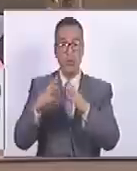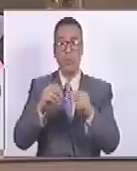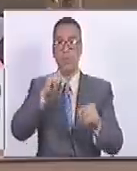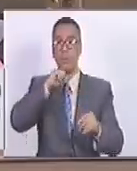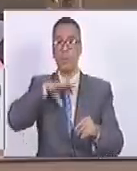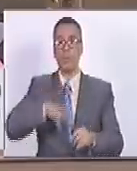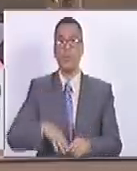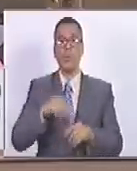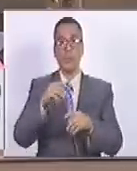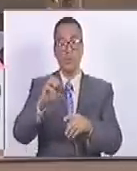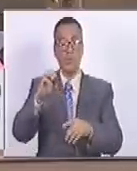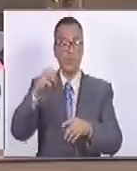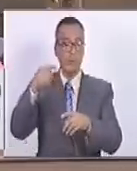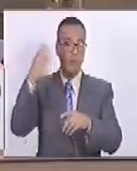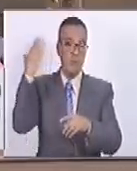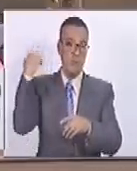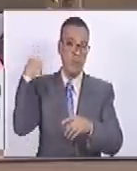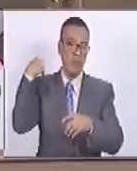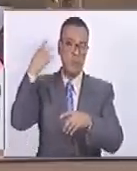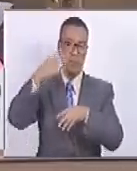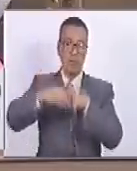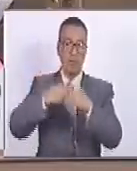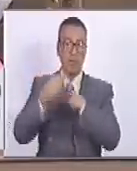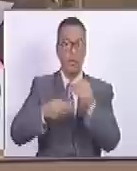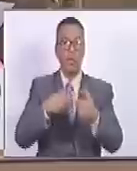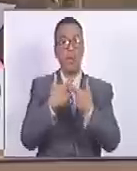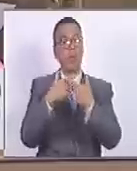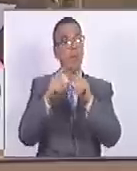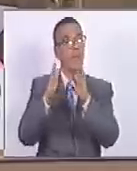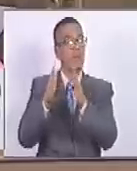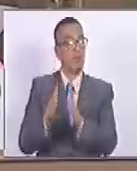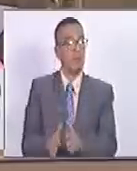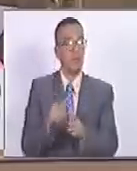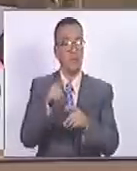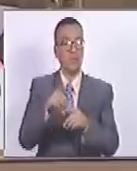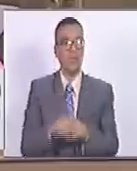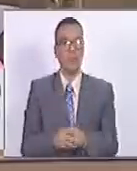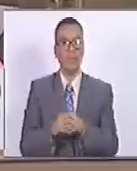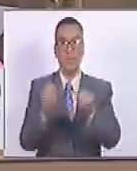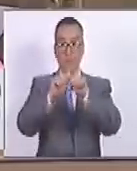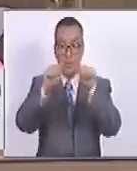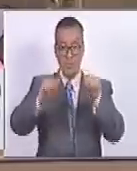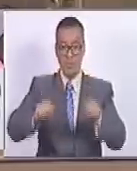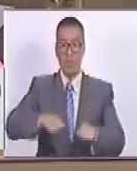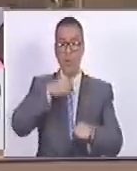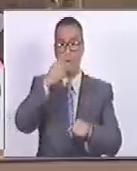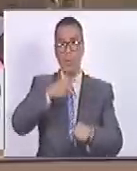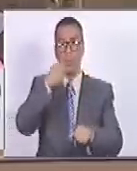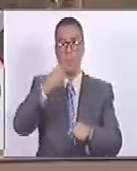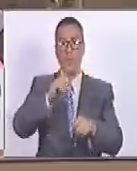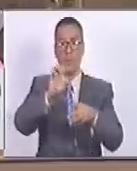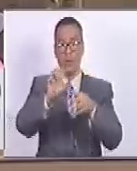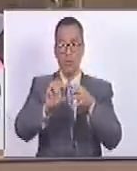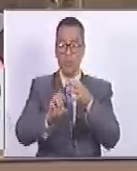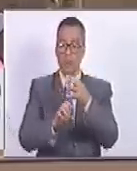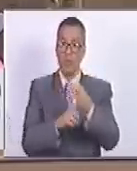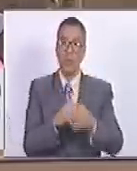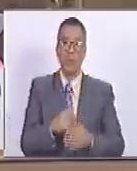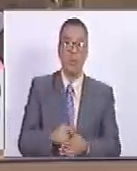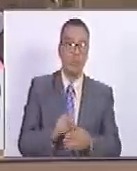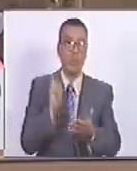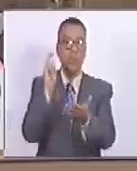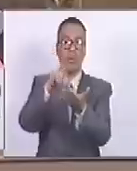históricas heredadas de nuestros padres libertadores, se ha dado un sistema político caracterizado por